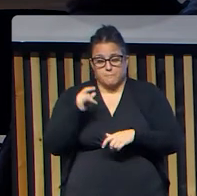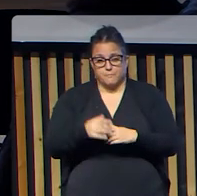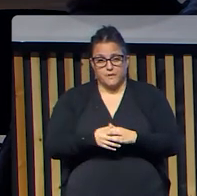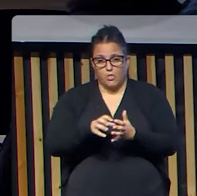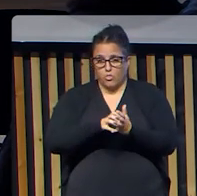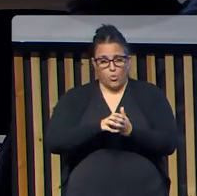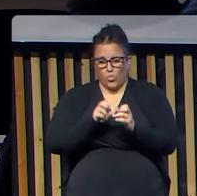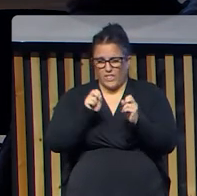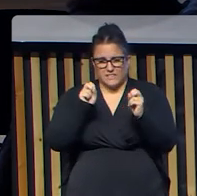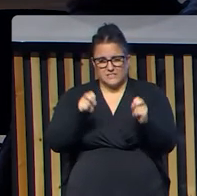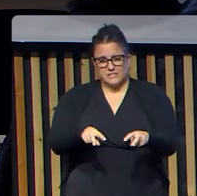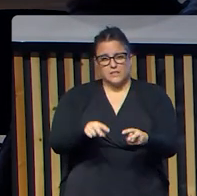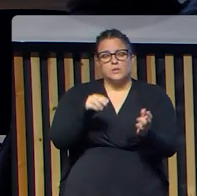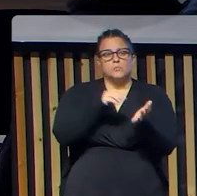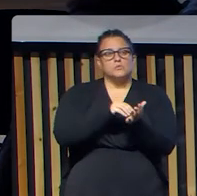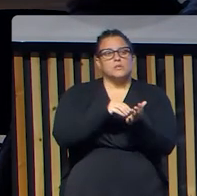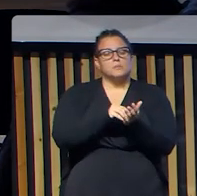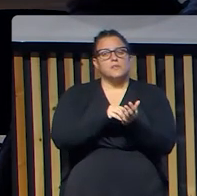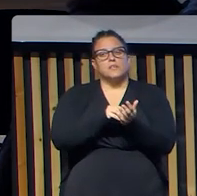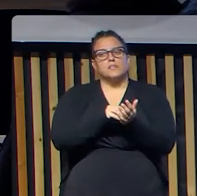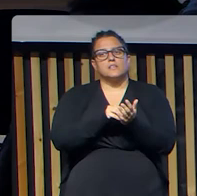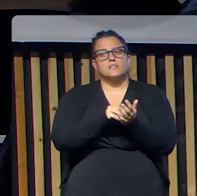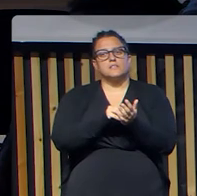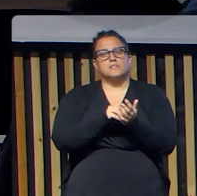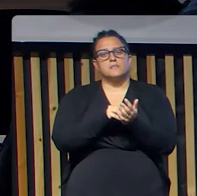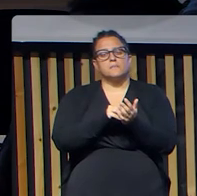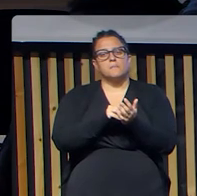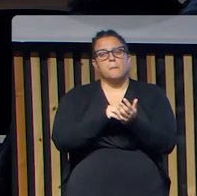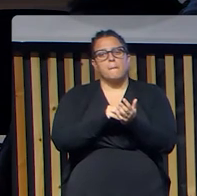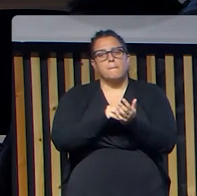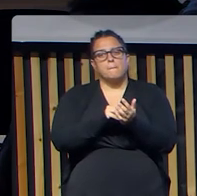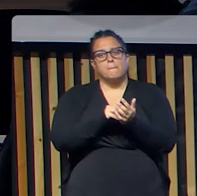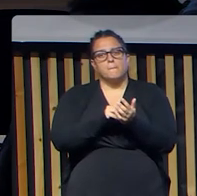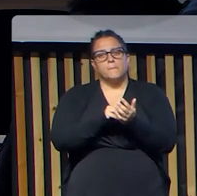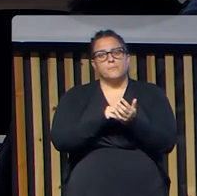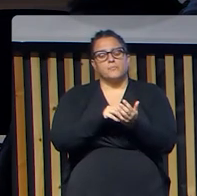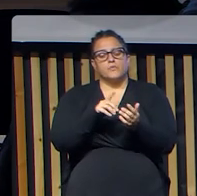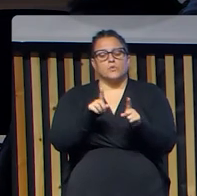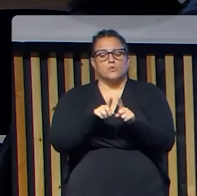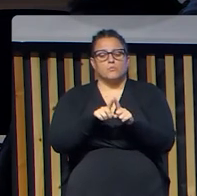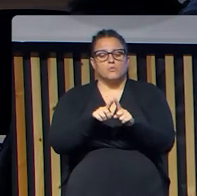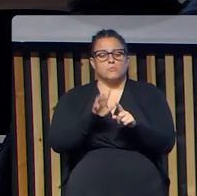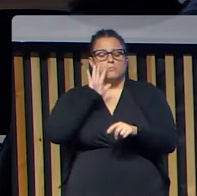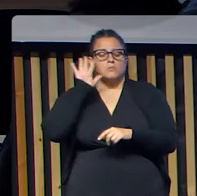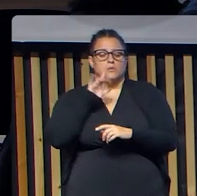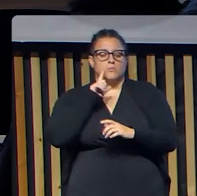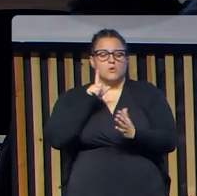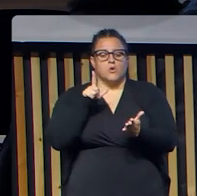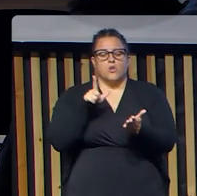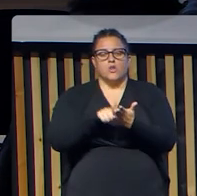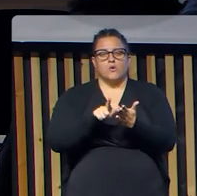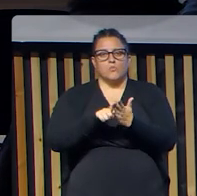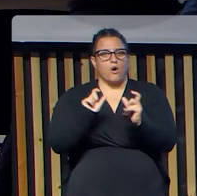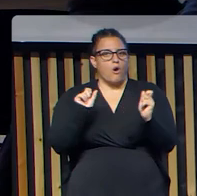de lengua sacerdotal a la que solo acceden los iniciados Pues los iniciados